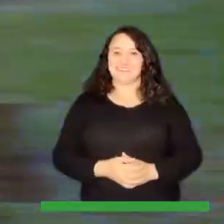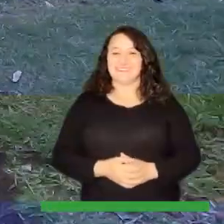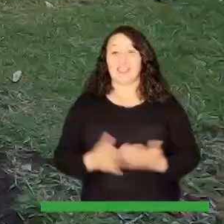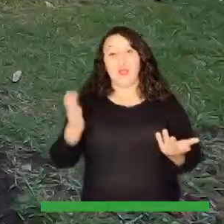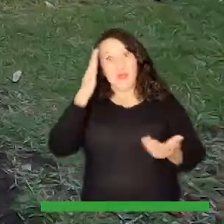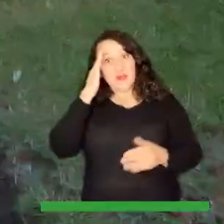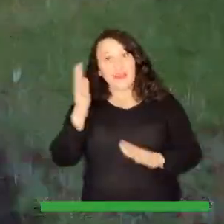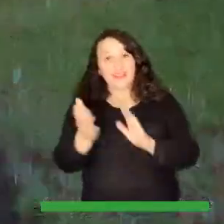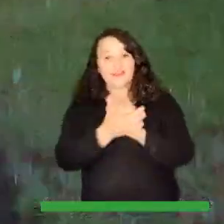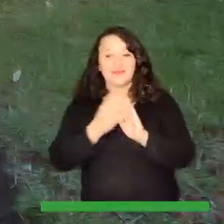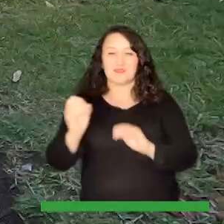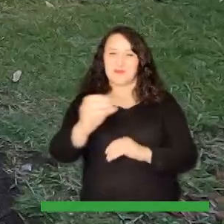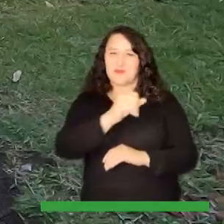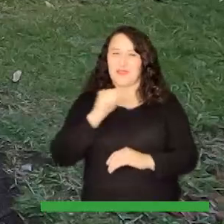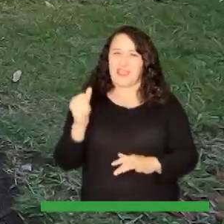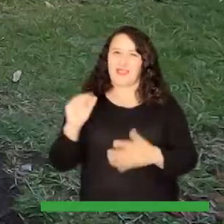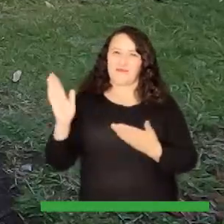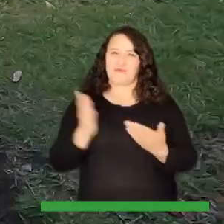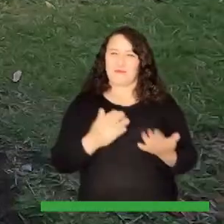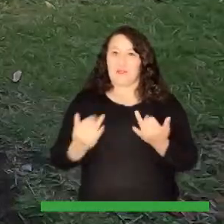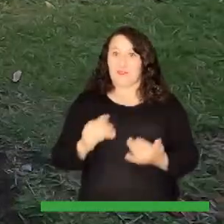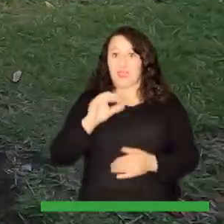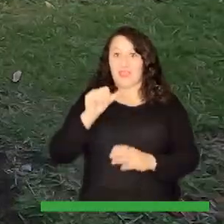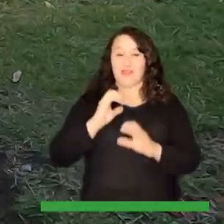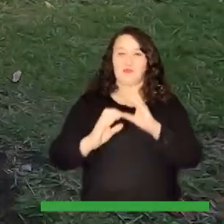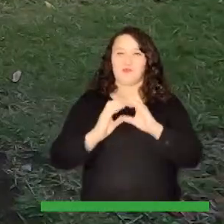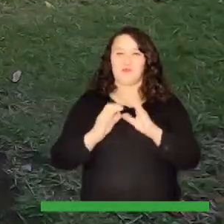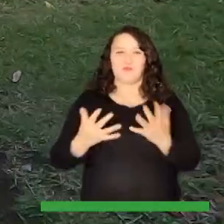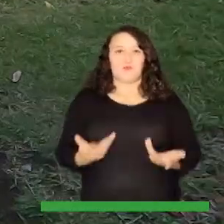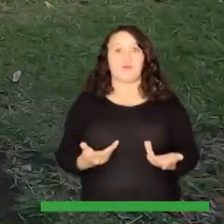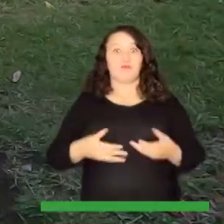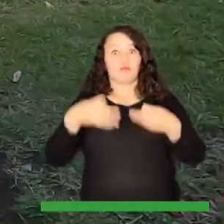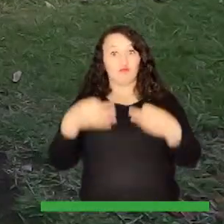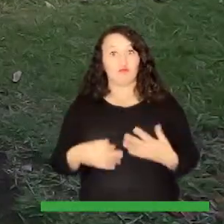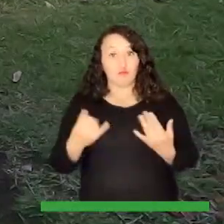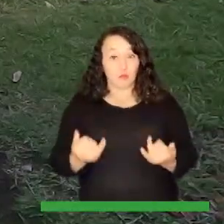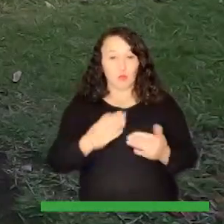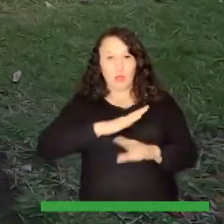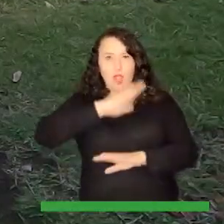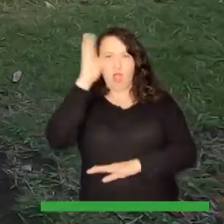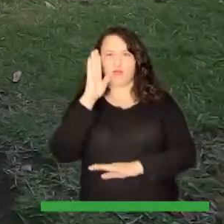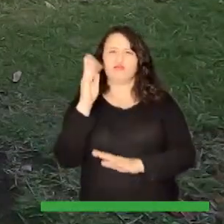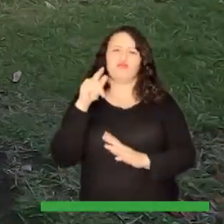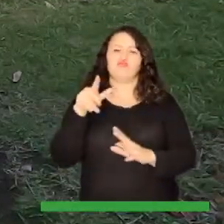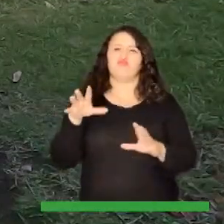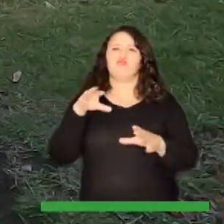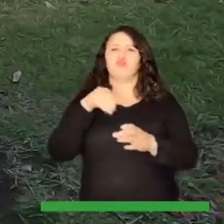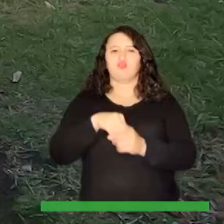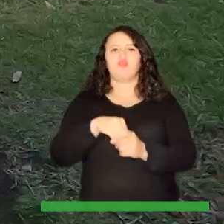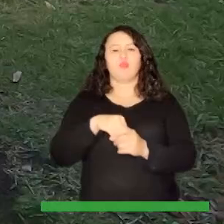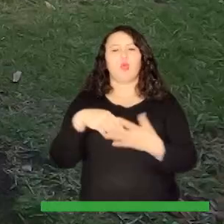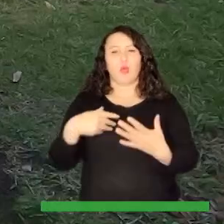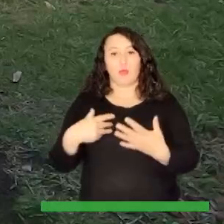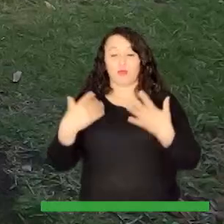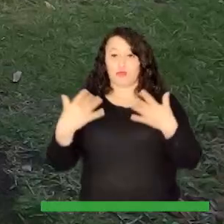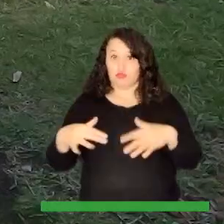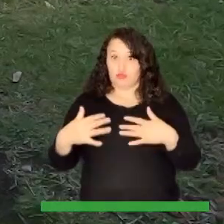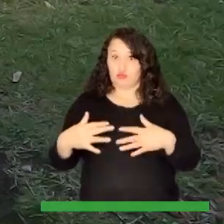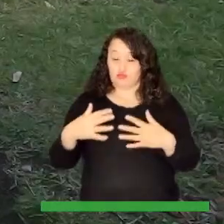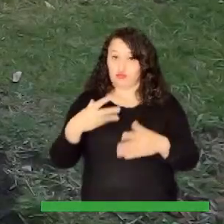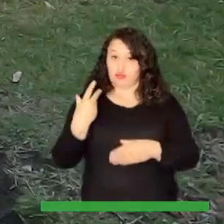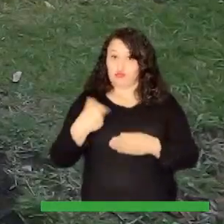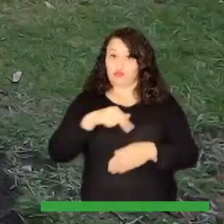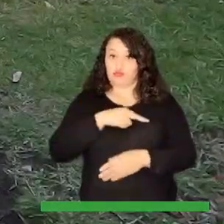amigos, bienvenidos a una nueva emisión de ICA Comunica TV. Hoy, como de costumbre, estaremos recorriendo parte del país para destacar las tareas